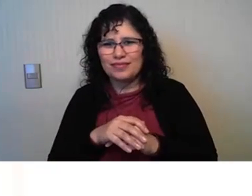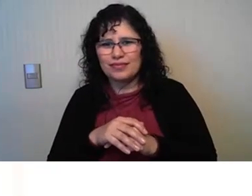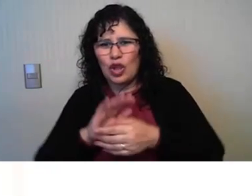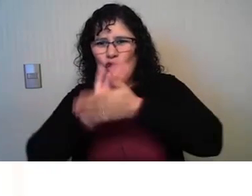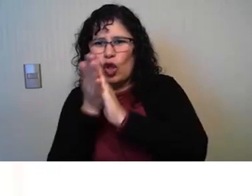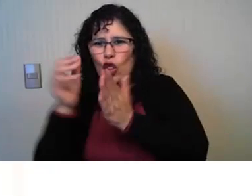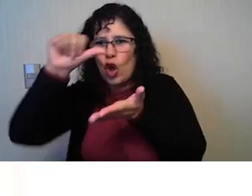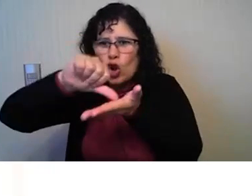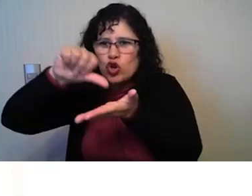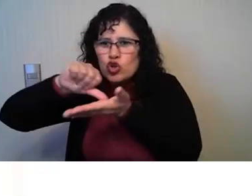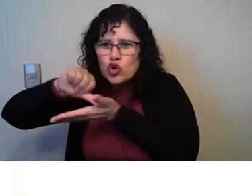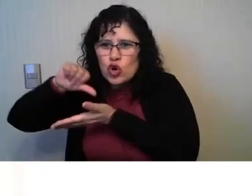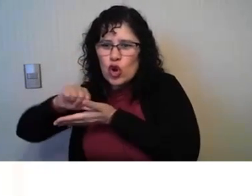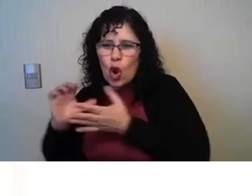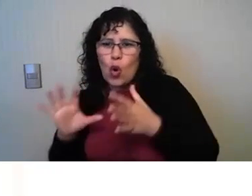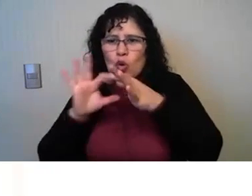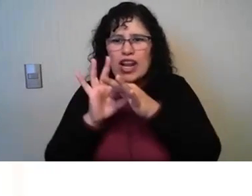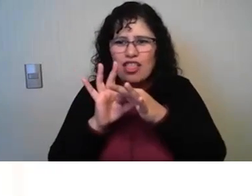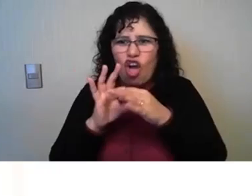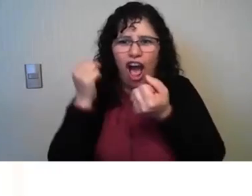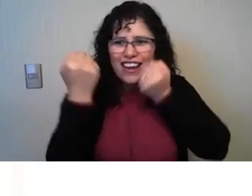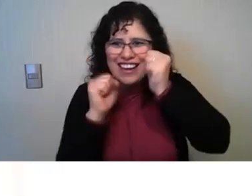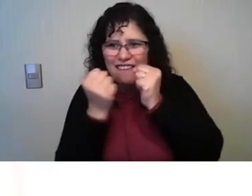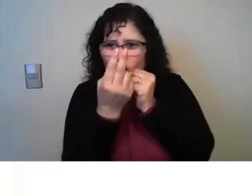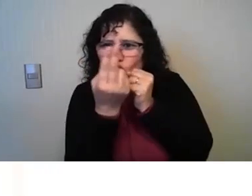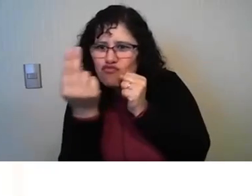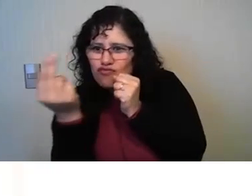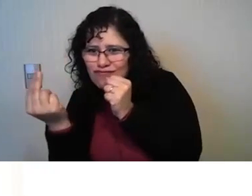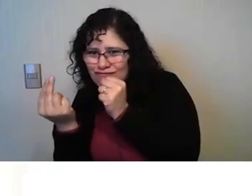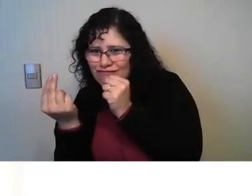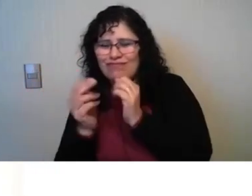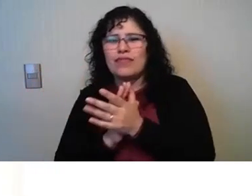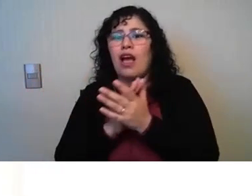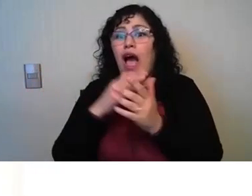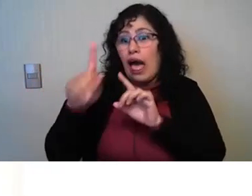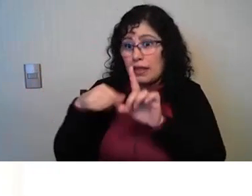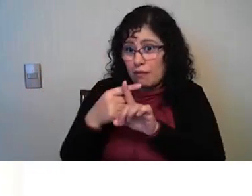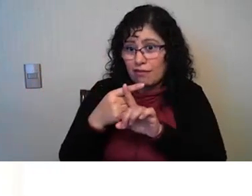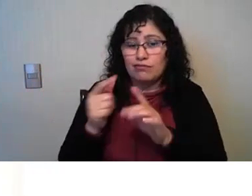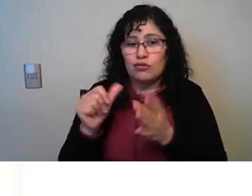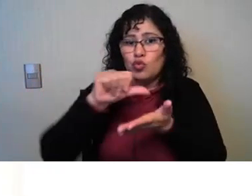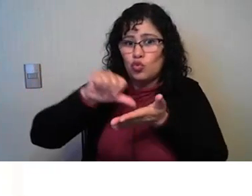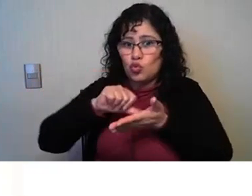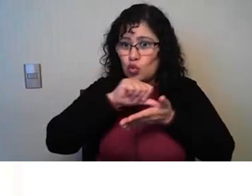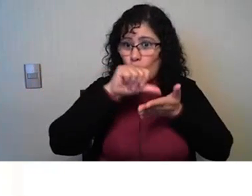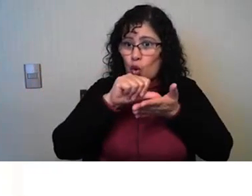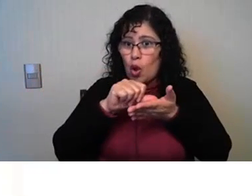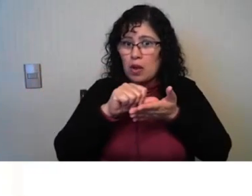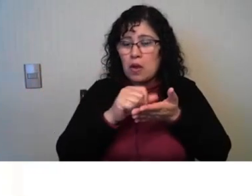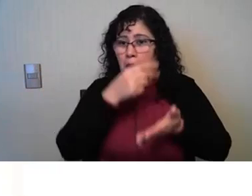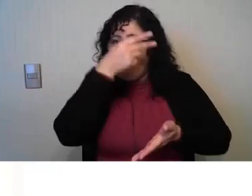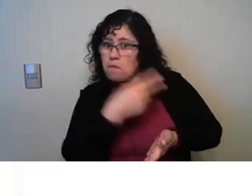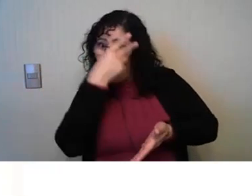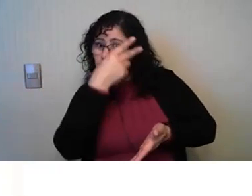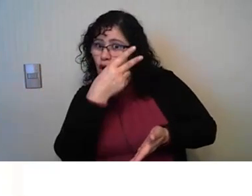núcleos asociados a los pares craneanos. Y además hay núcleos propios del tronco encefálico,